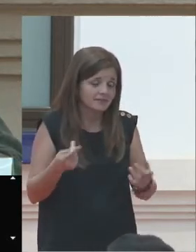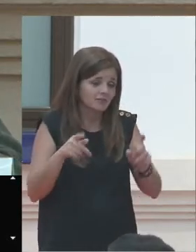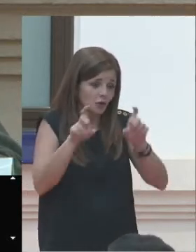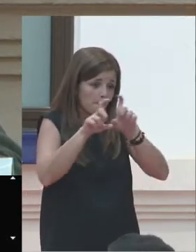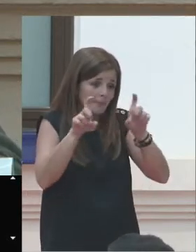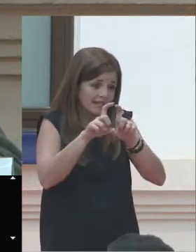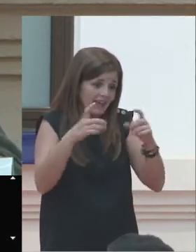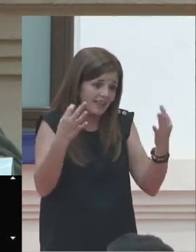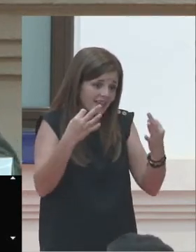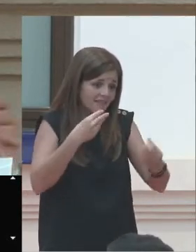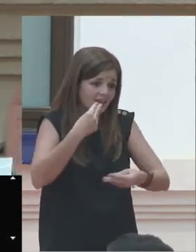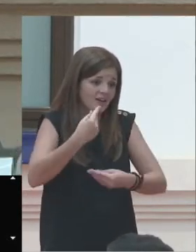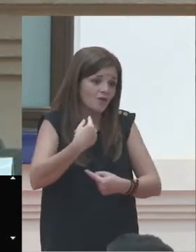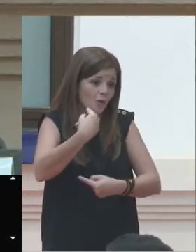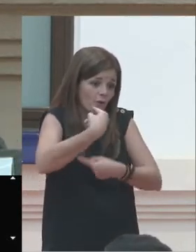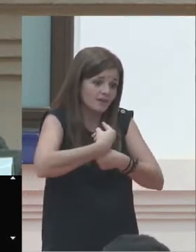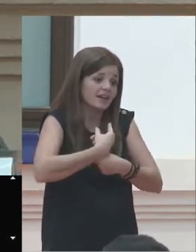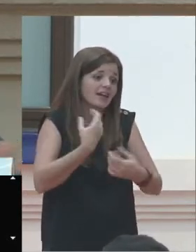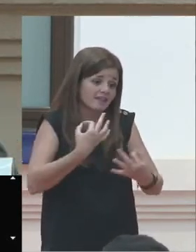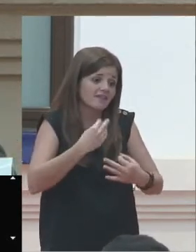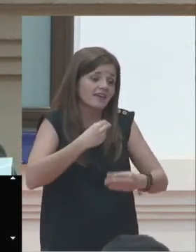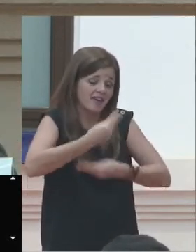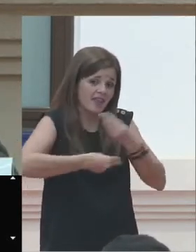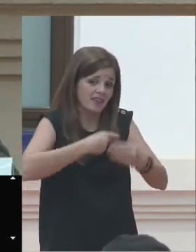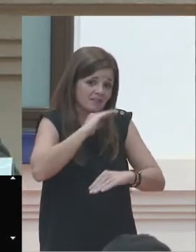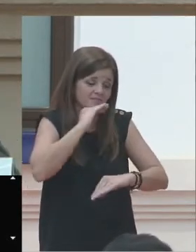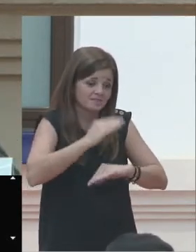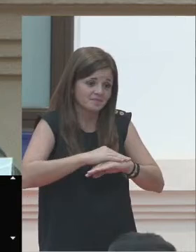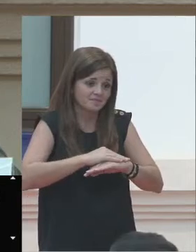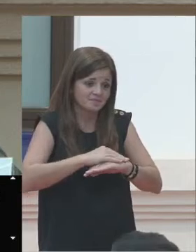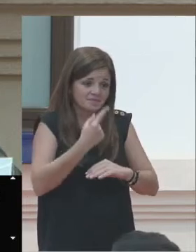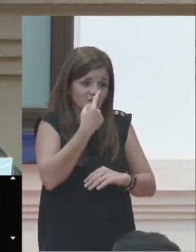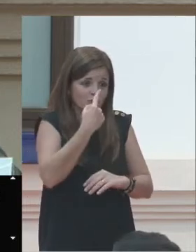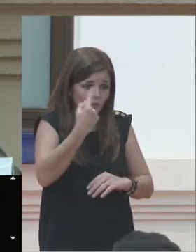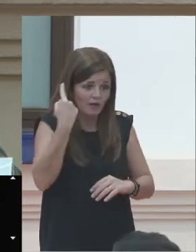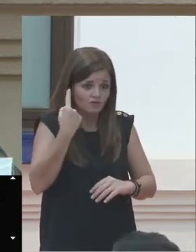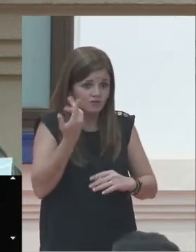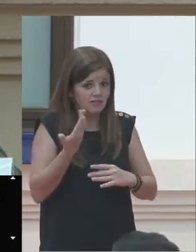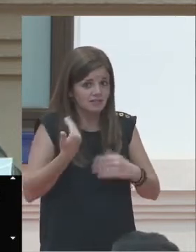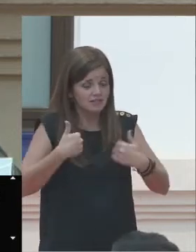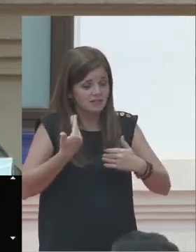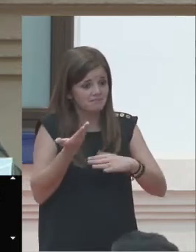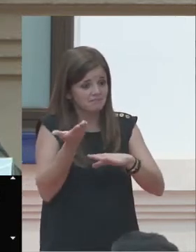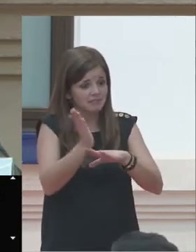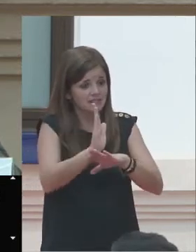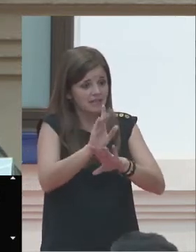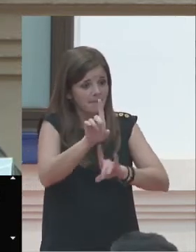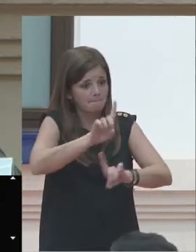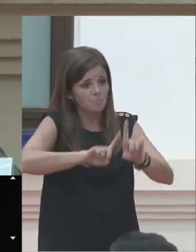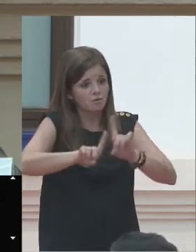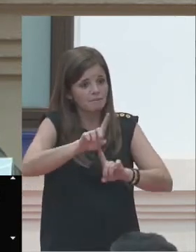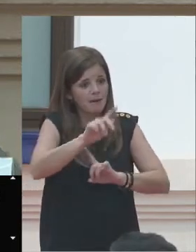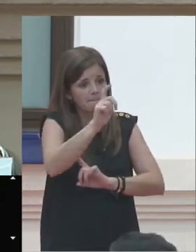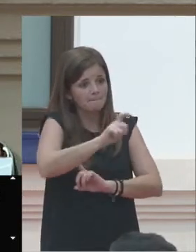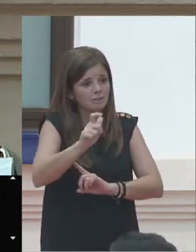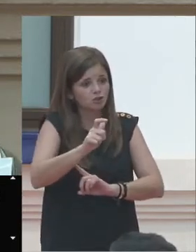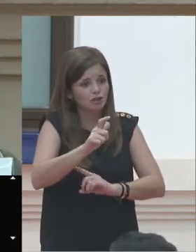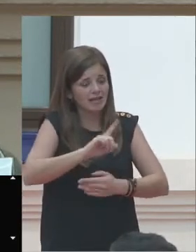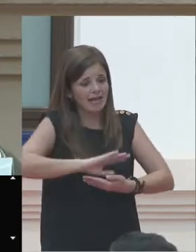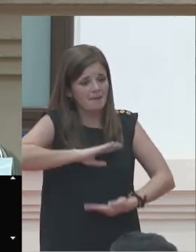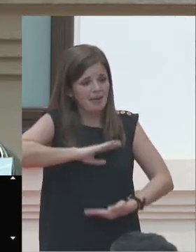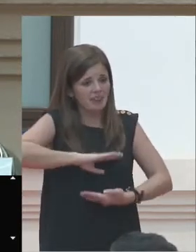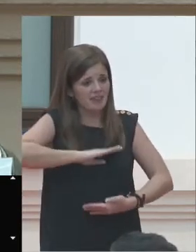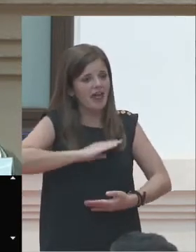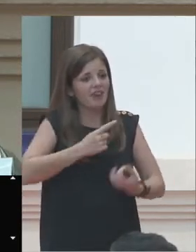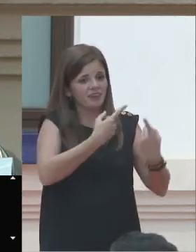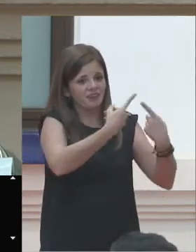tendrían que hacer. Hace un año hemos presentado el problema de la gente con capacidades